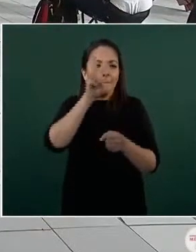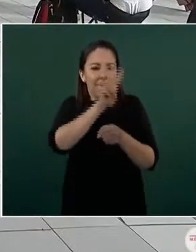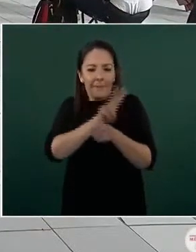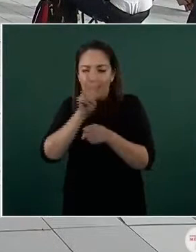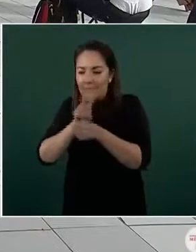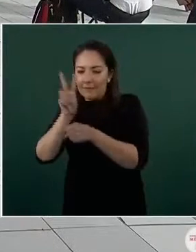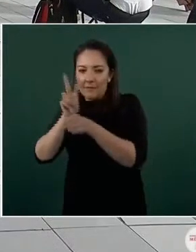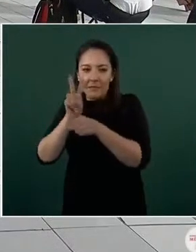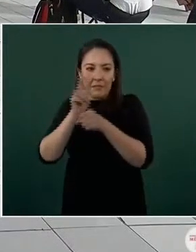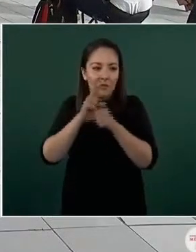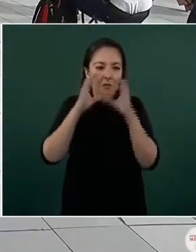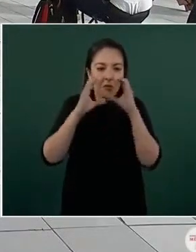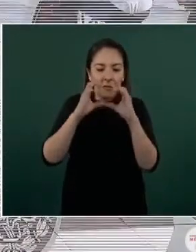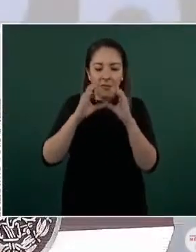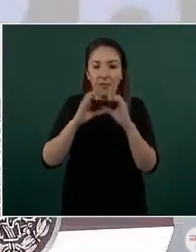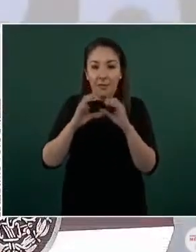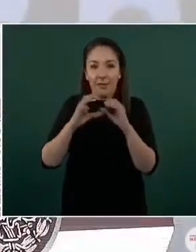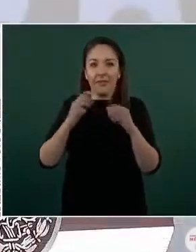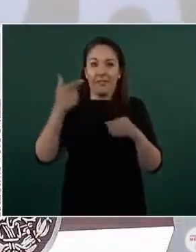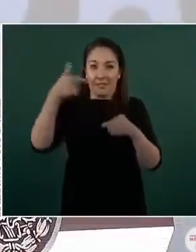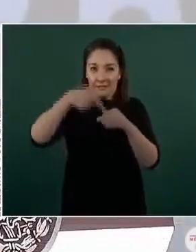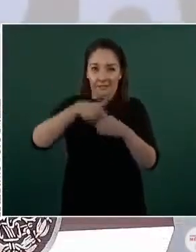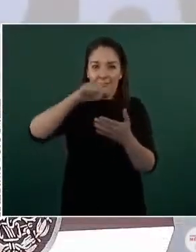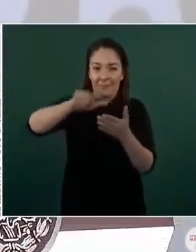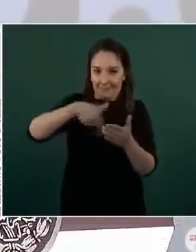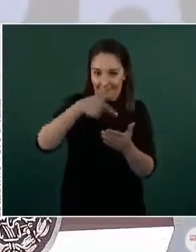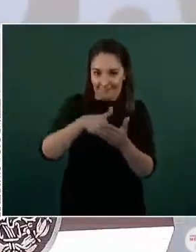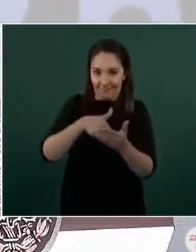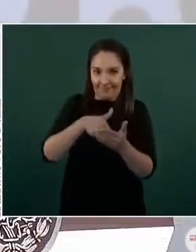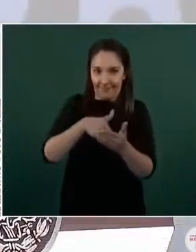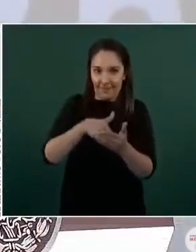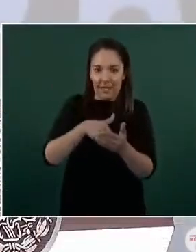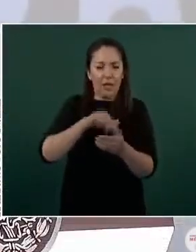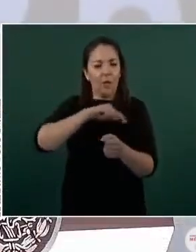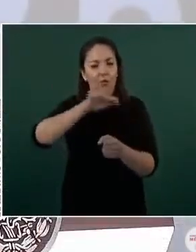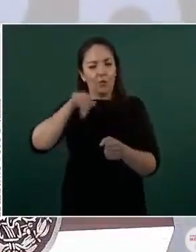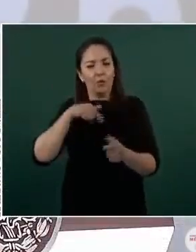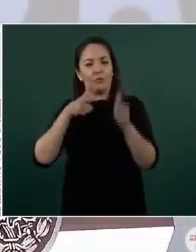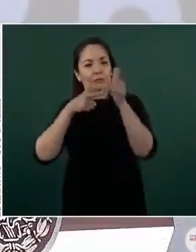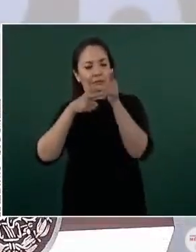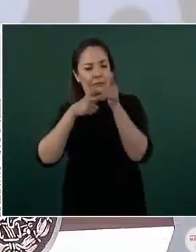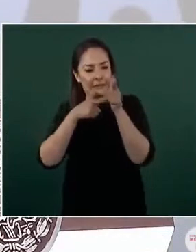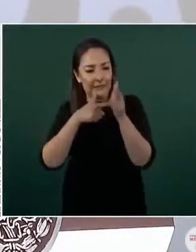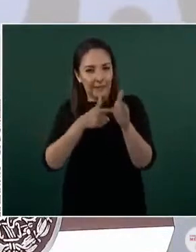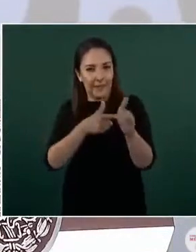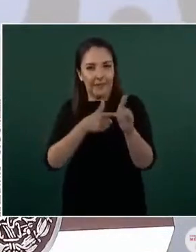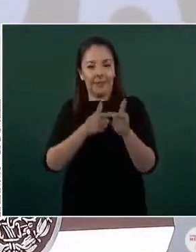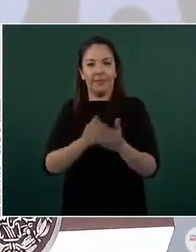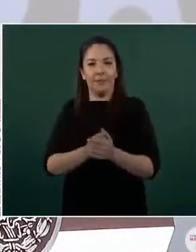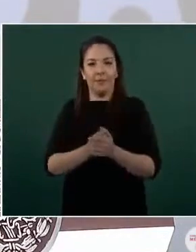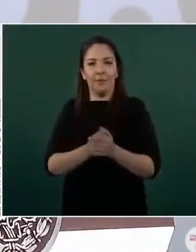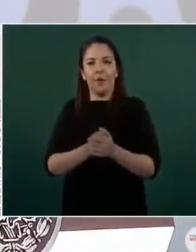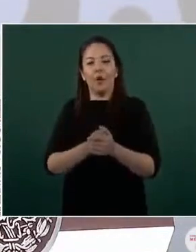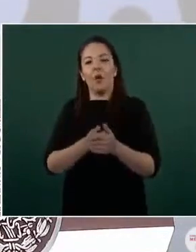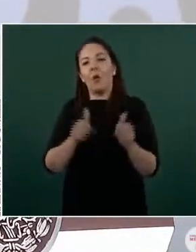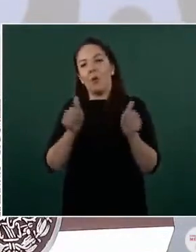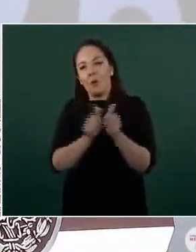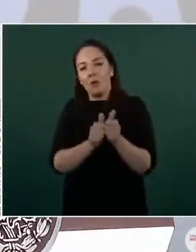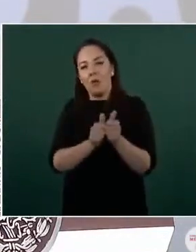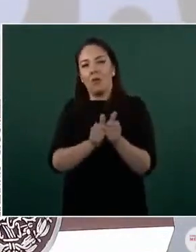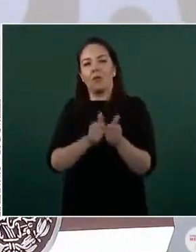a gasolineras, que seguimos realizando en muchas ocasiones con apoyo de la Guardia